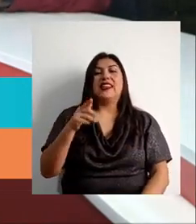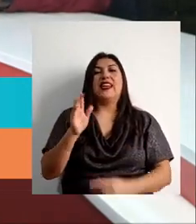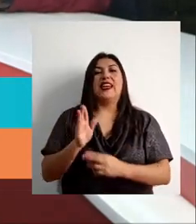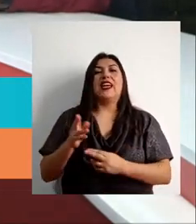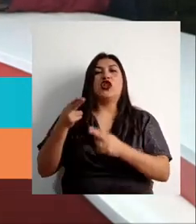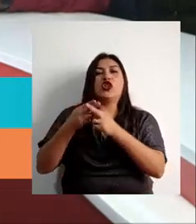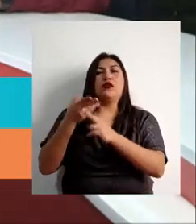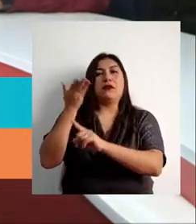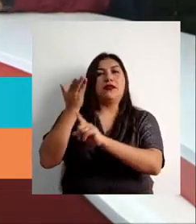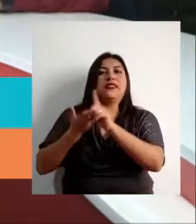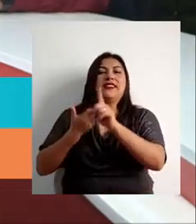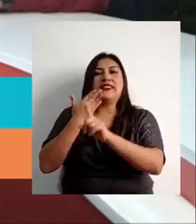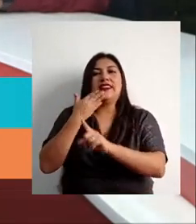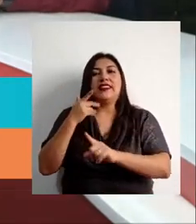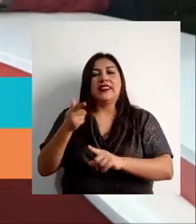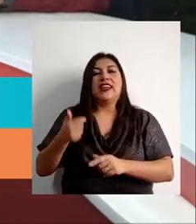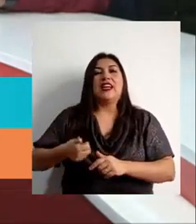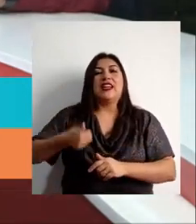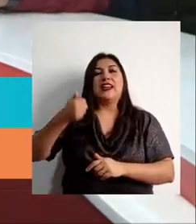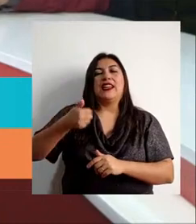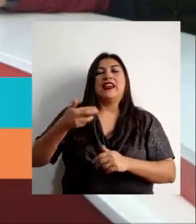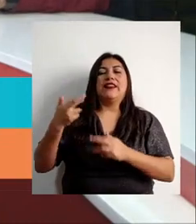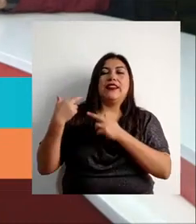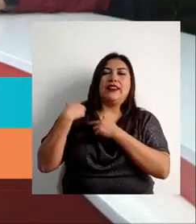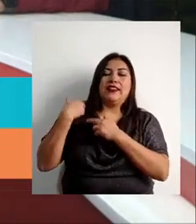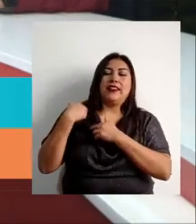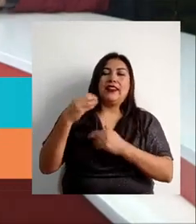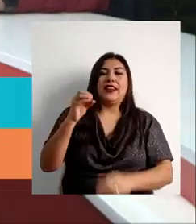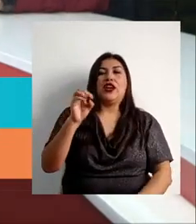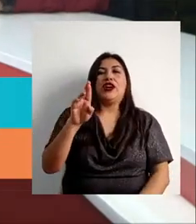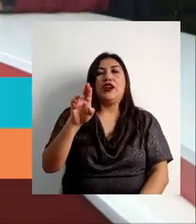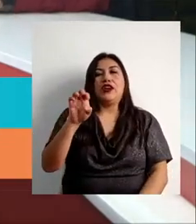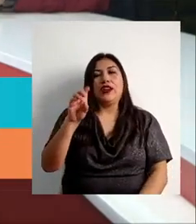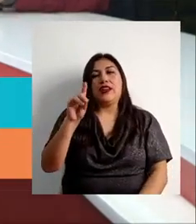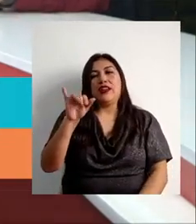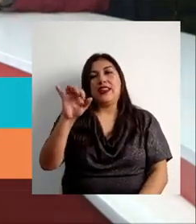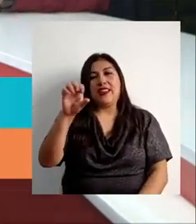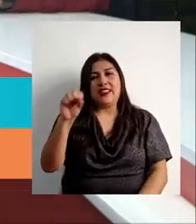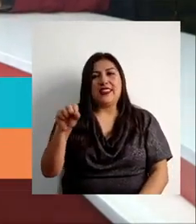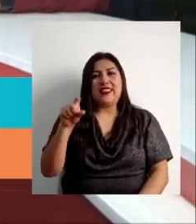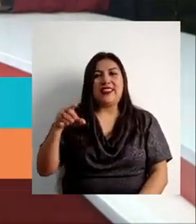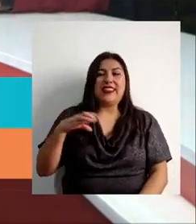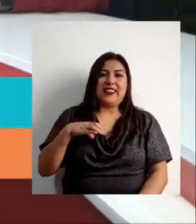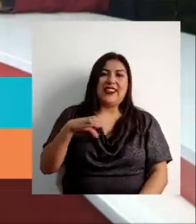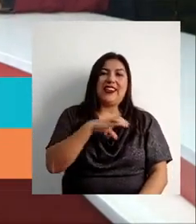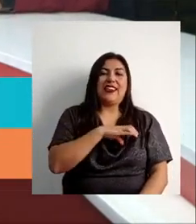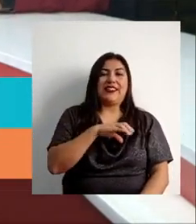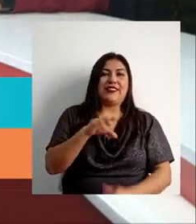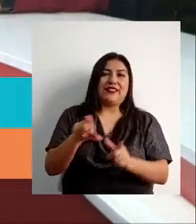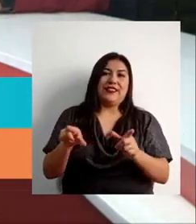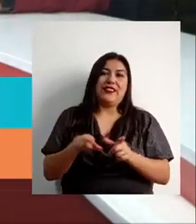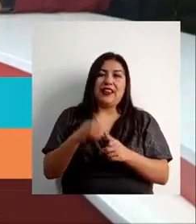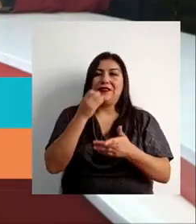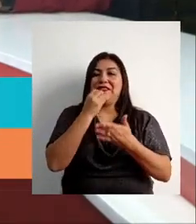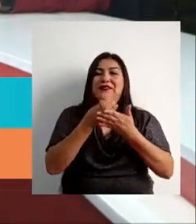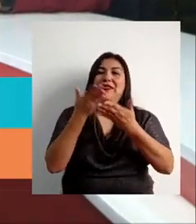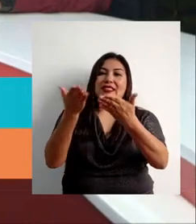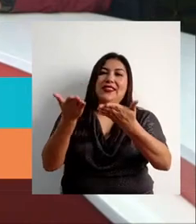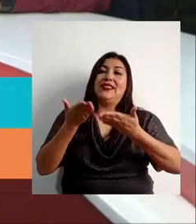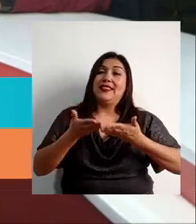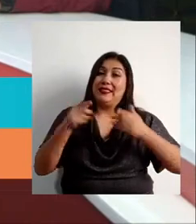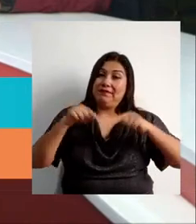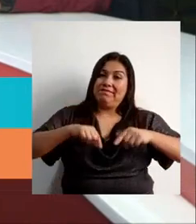de nuestro... Del gobierno regional Chimpún, del Callao. Callao. Chimpún, así es. Sí, bien, adelante, bien. Edith, ¿cómo estás? ¿Cómo estás? Muy buenos días, bienvenida a